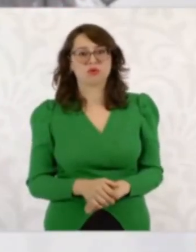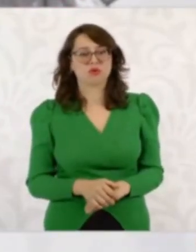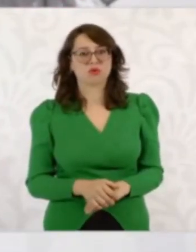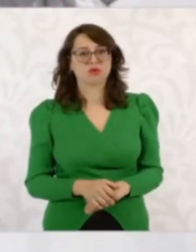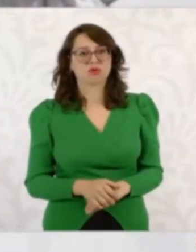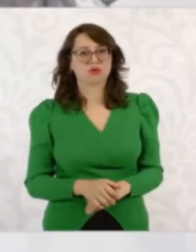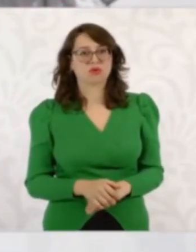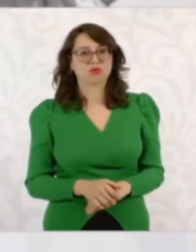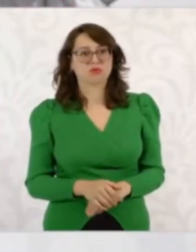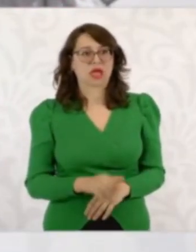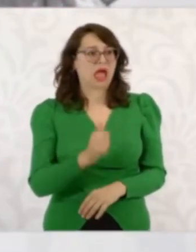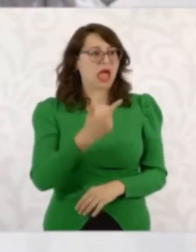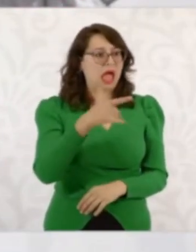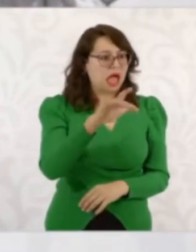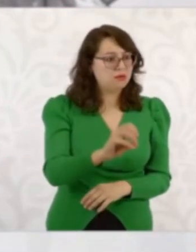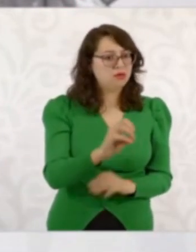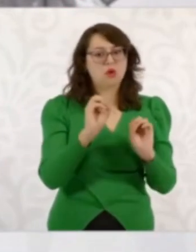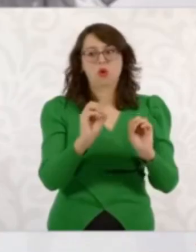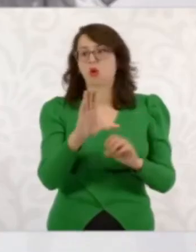pueblo,